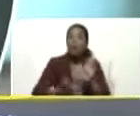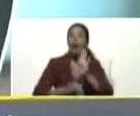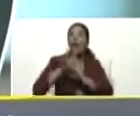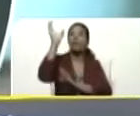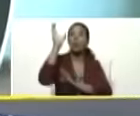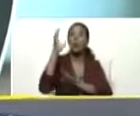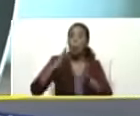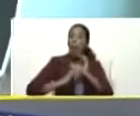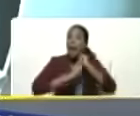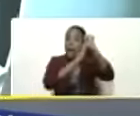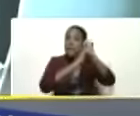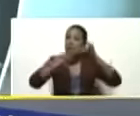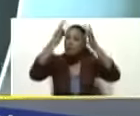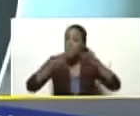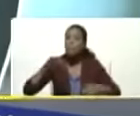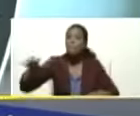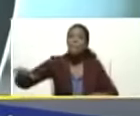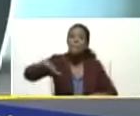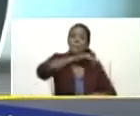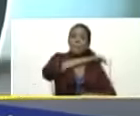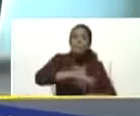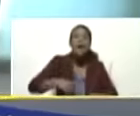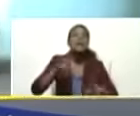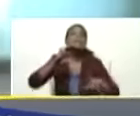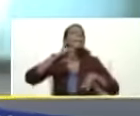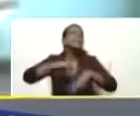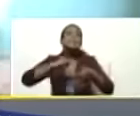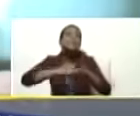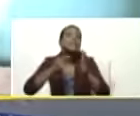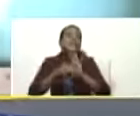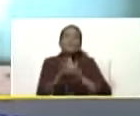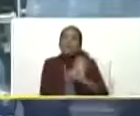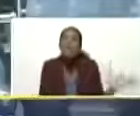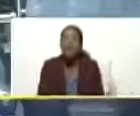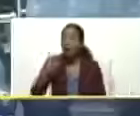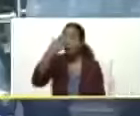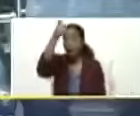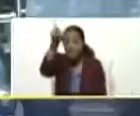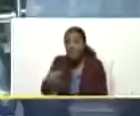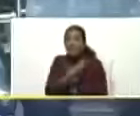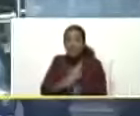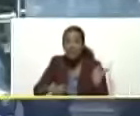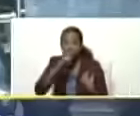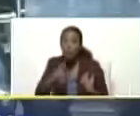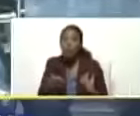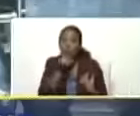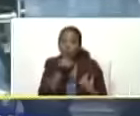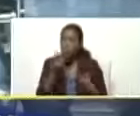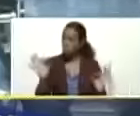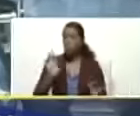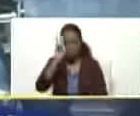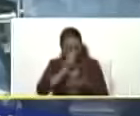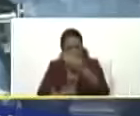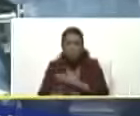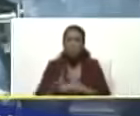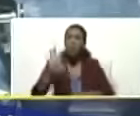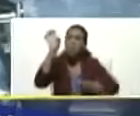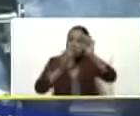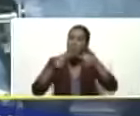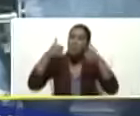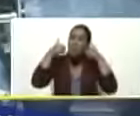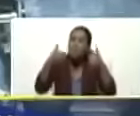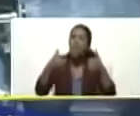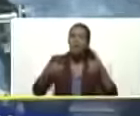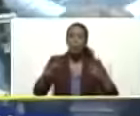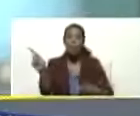crecimiento con liderazgo regional, lo cual quiere decir que usted no se equivocó. Usted tuvo la visión, ha sido un visionario,